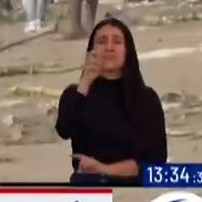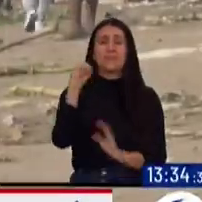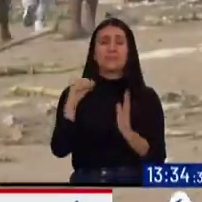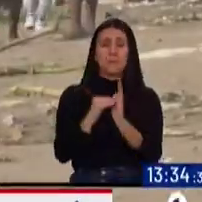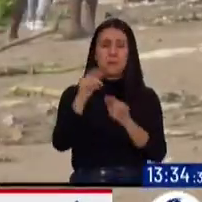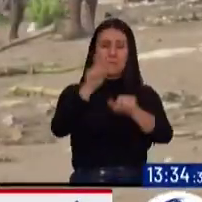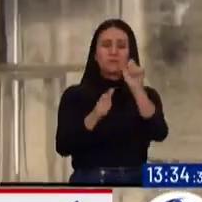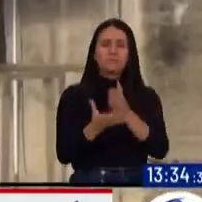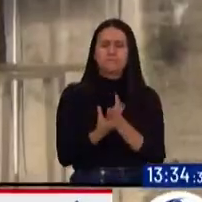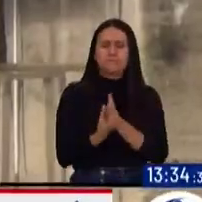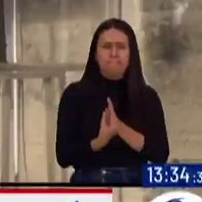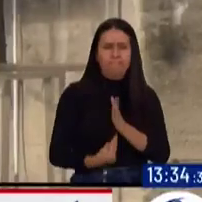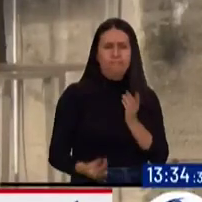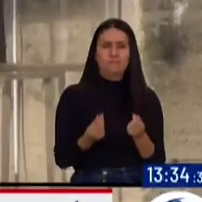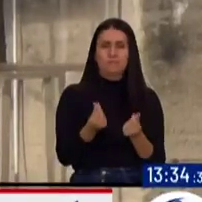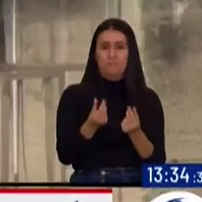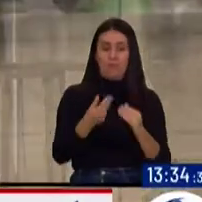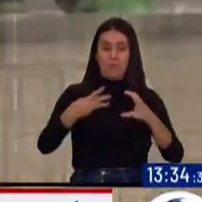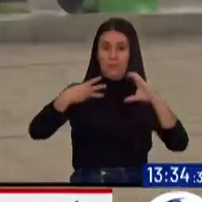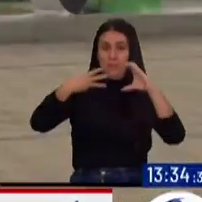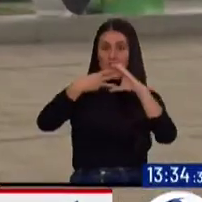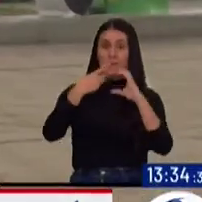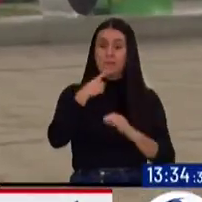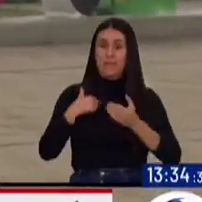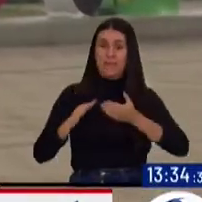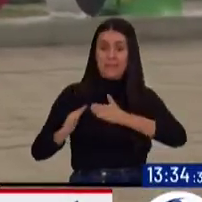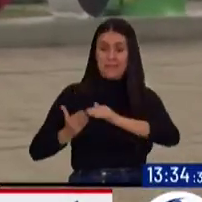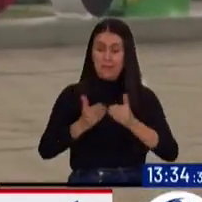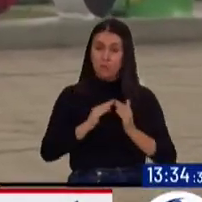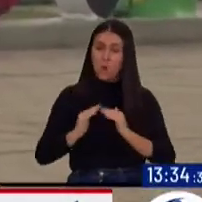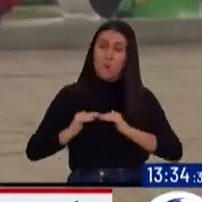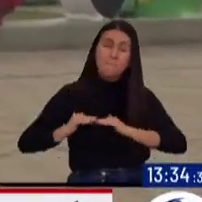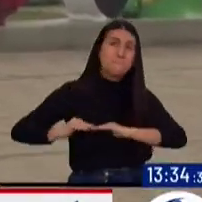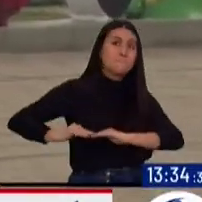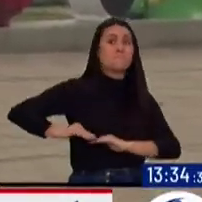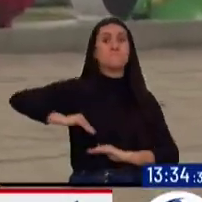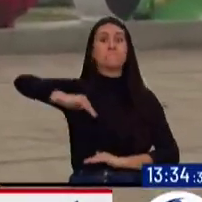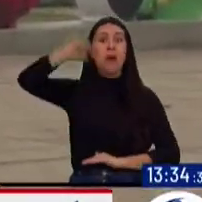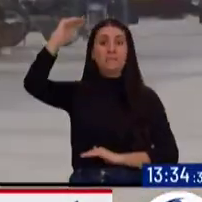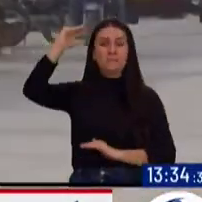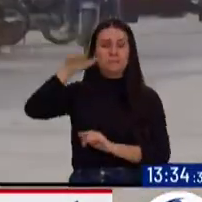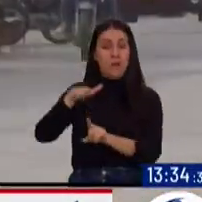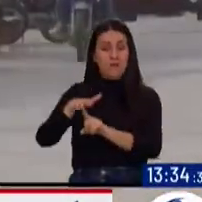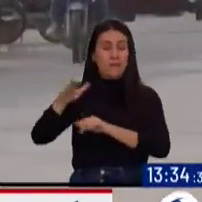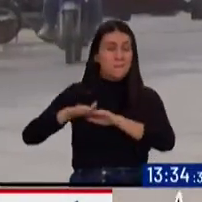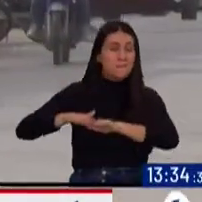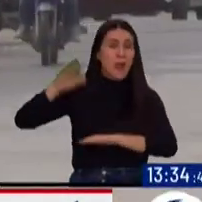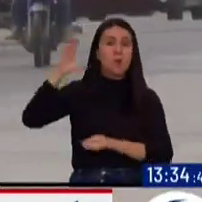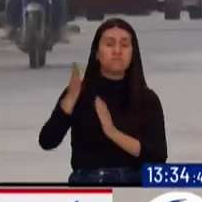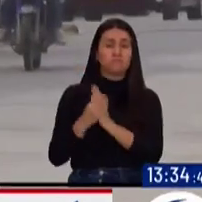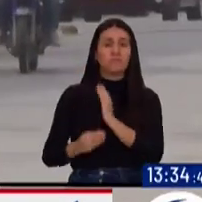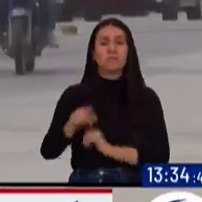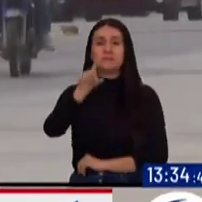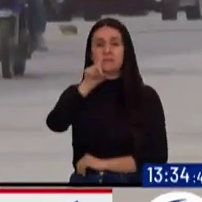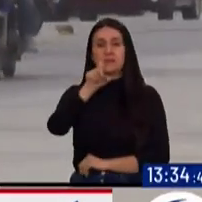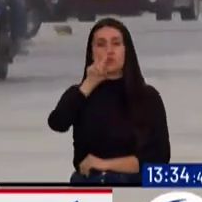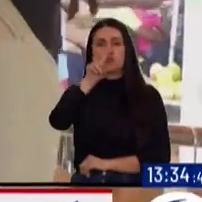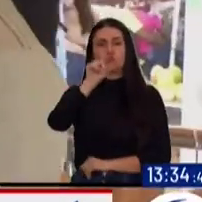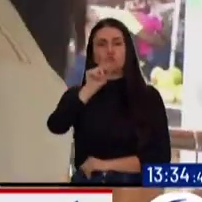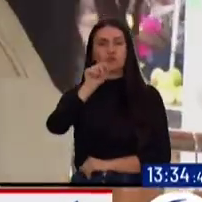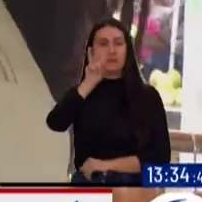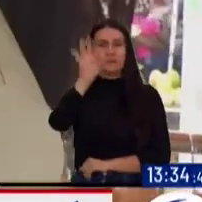viven en pobreza monetaria. Según el DANE, Quibdó es la ciudad que registra mayor incidencia del país con un